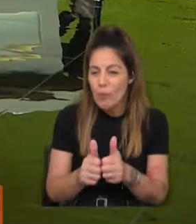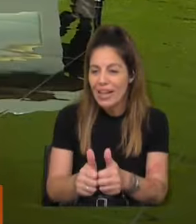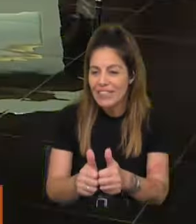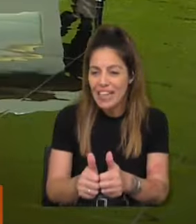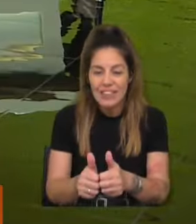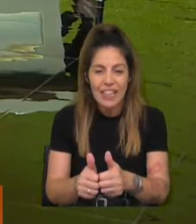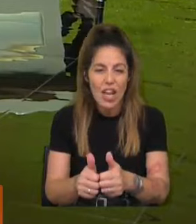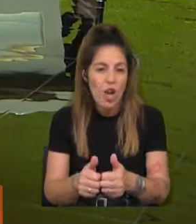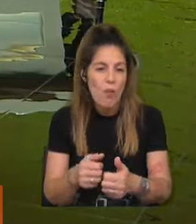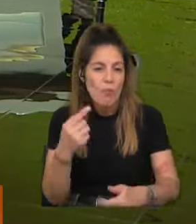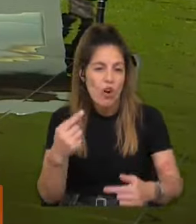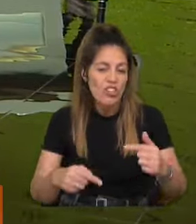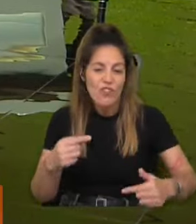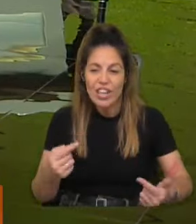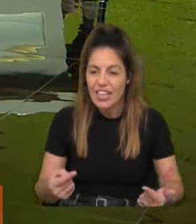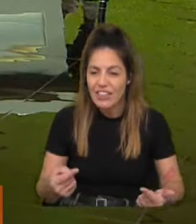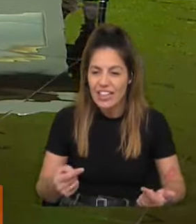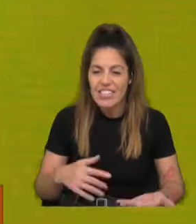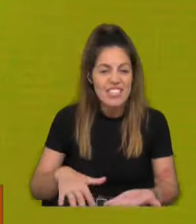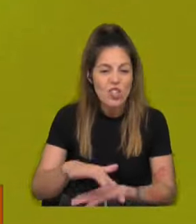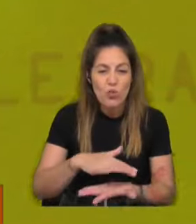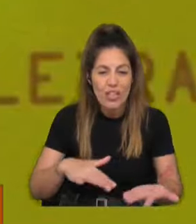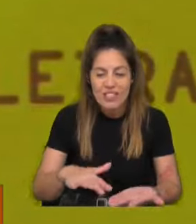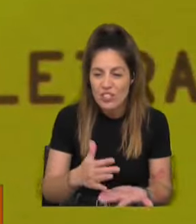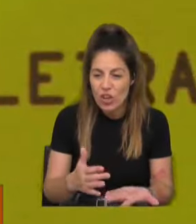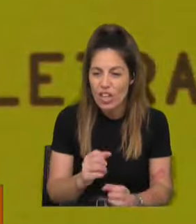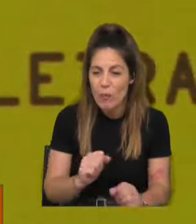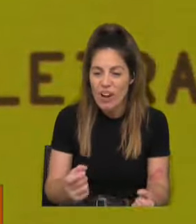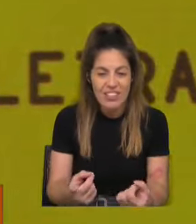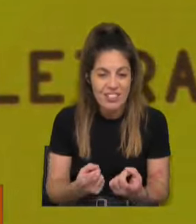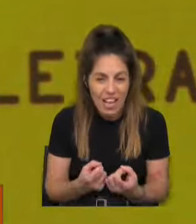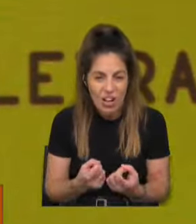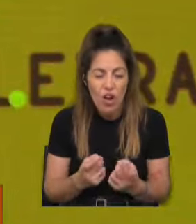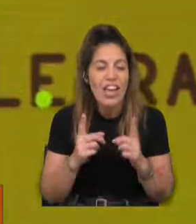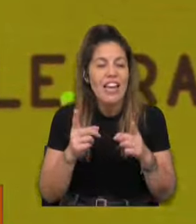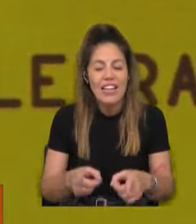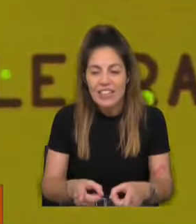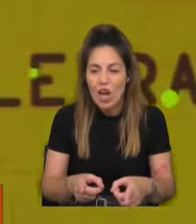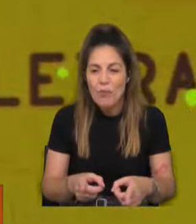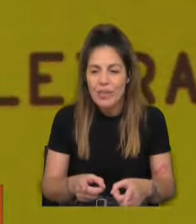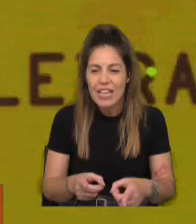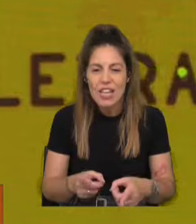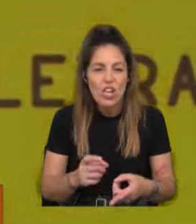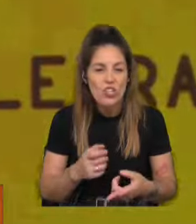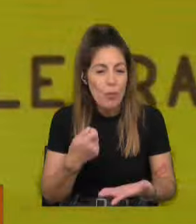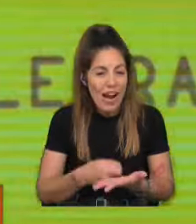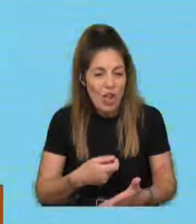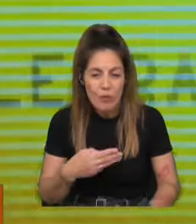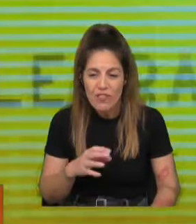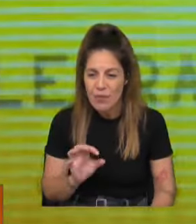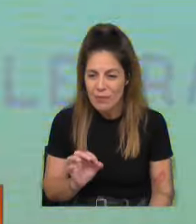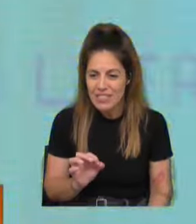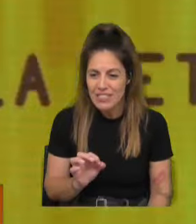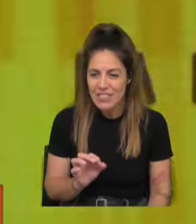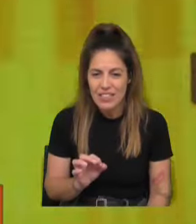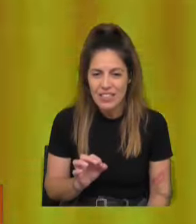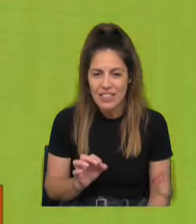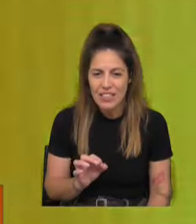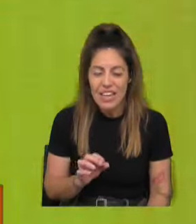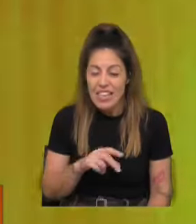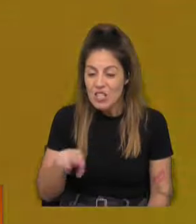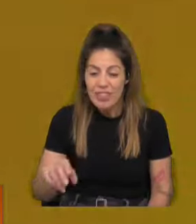distintas Eh bueno situaciones personales que pueden requerirlo que también son subsidiados por el bps si